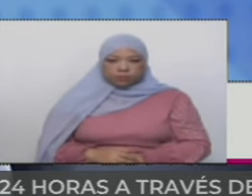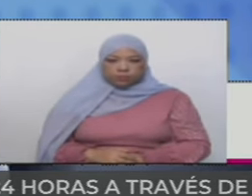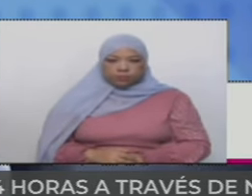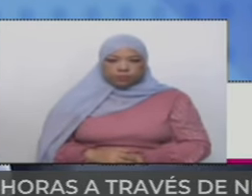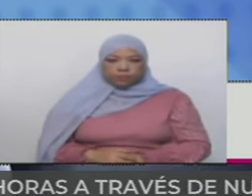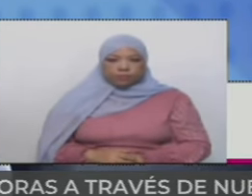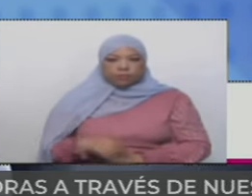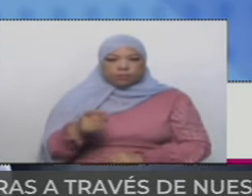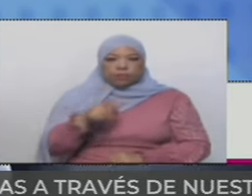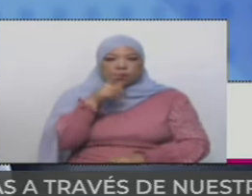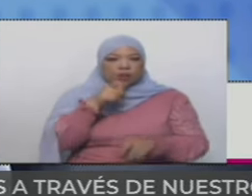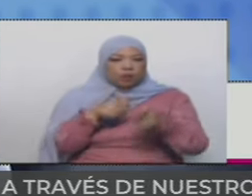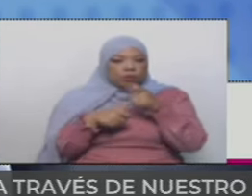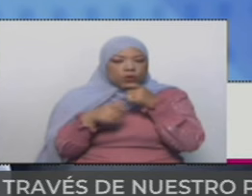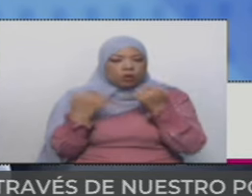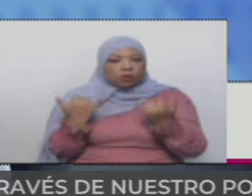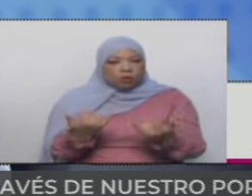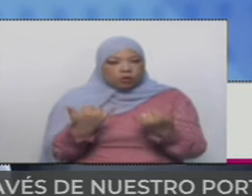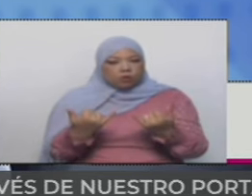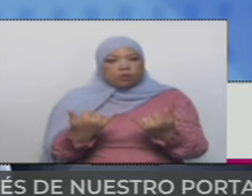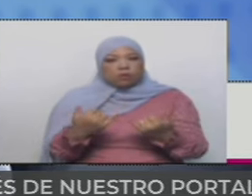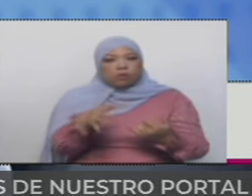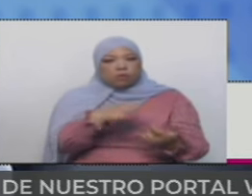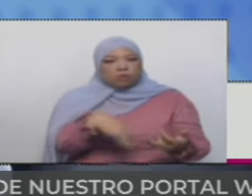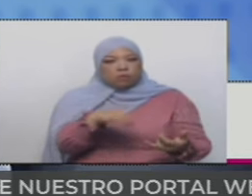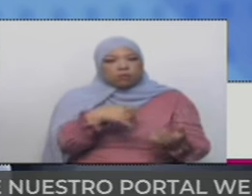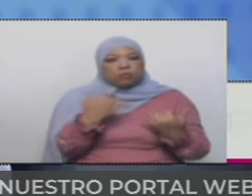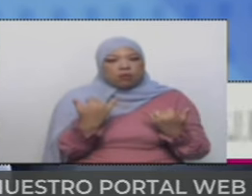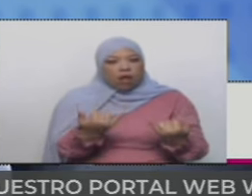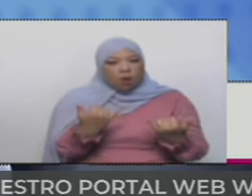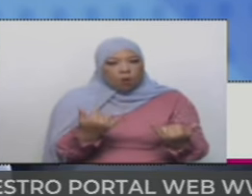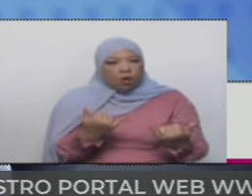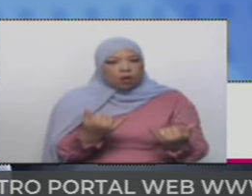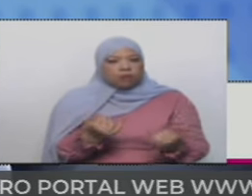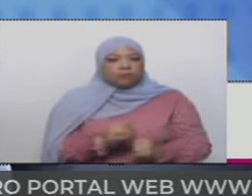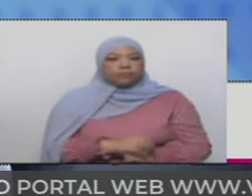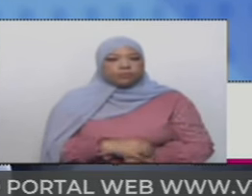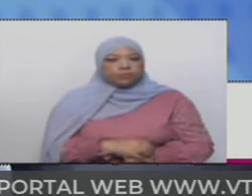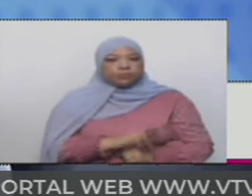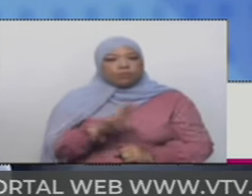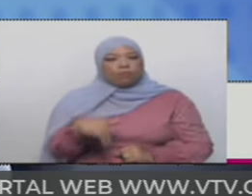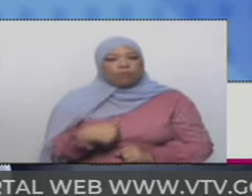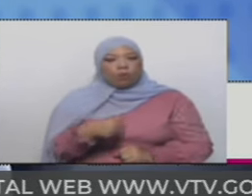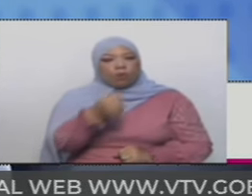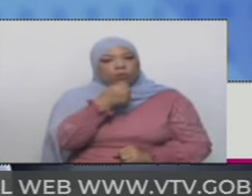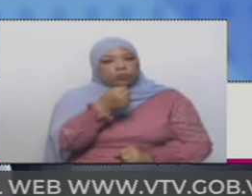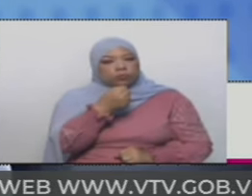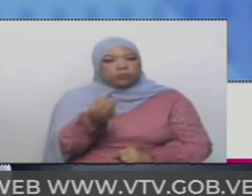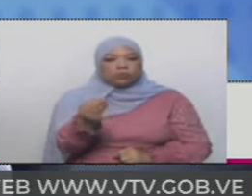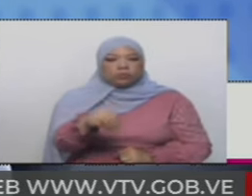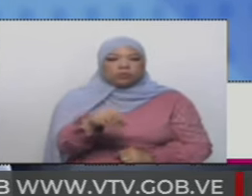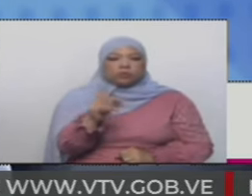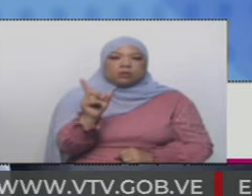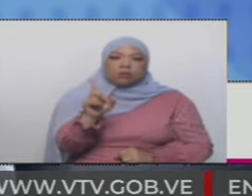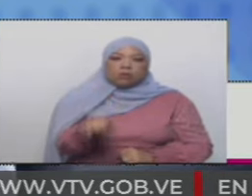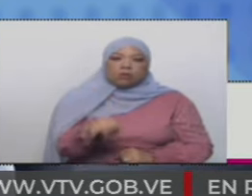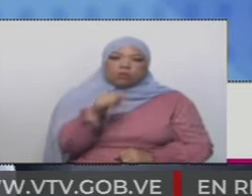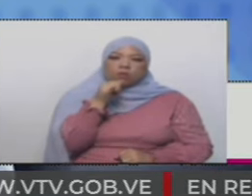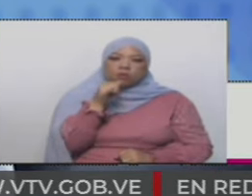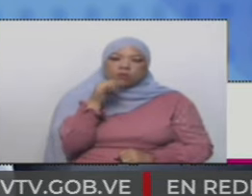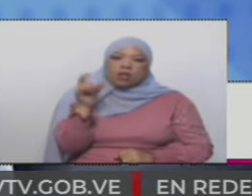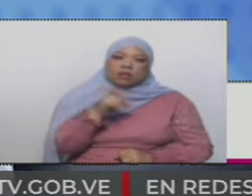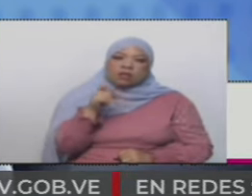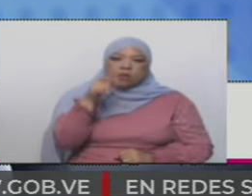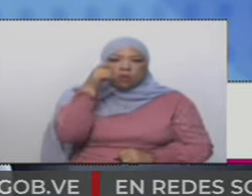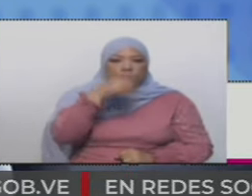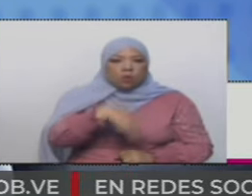Esta encuesta que estamos realizando ahorita en el despliegue que tenemos ahorita nos ha arrojado, aparte de las necesidades,